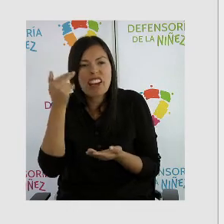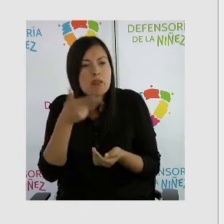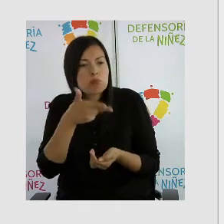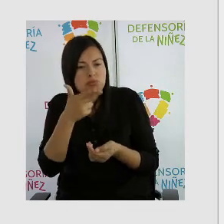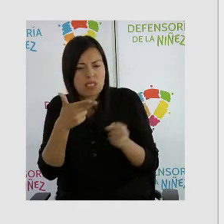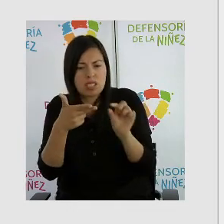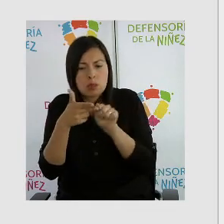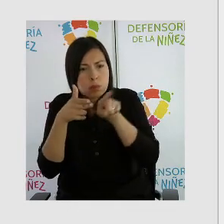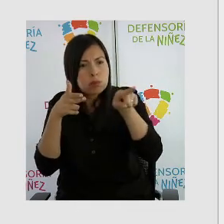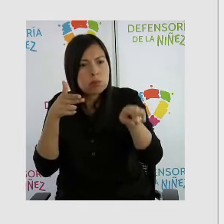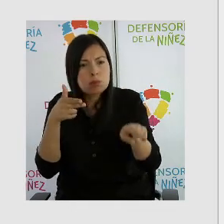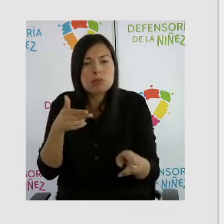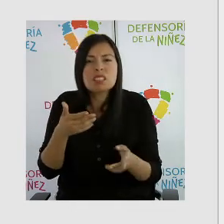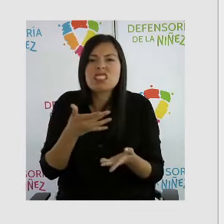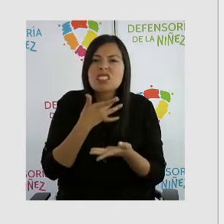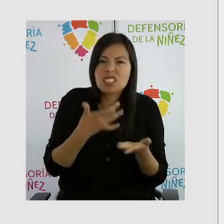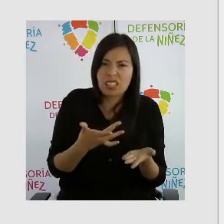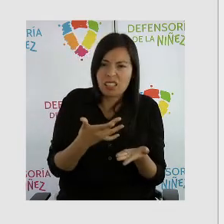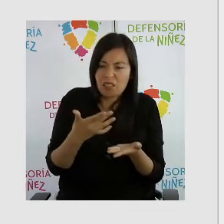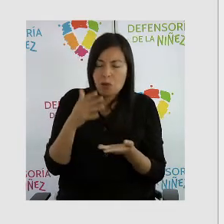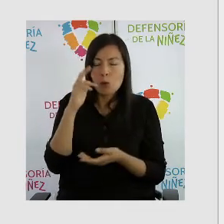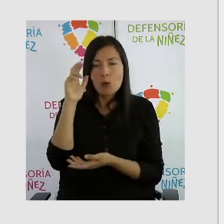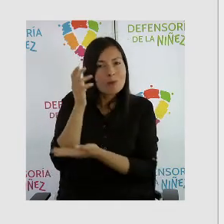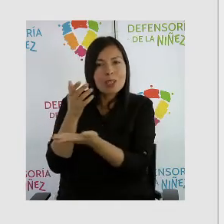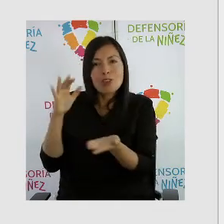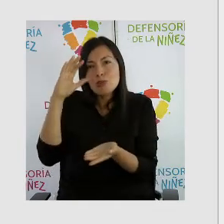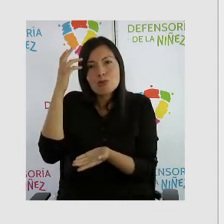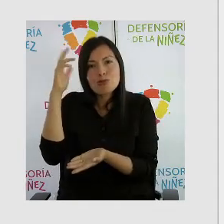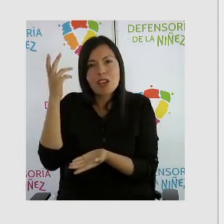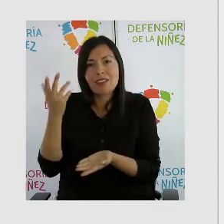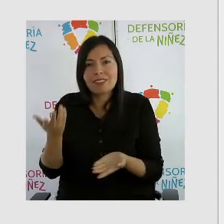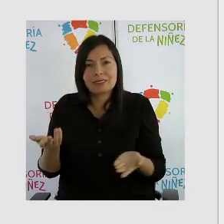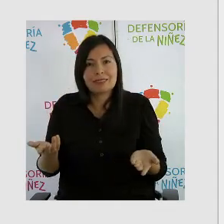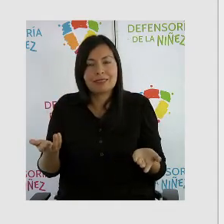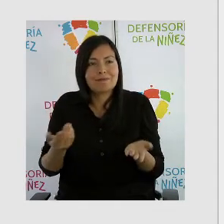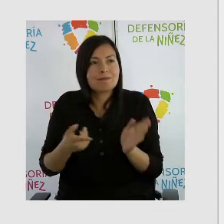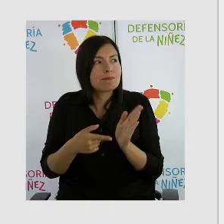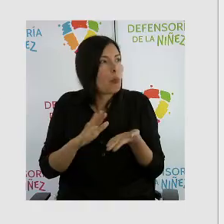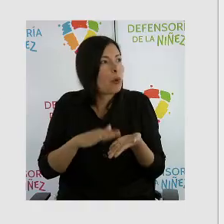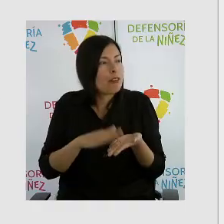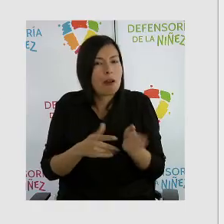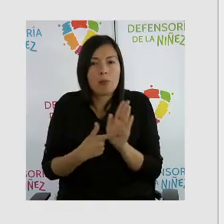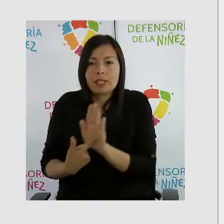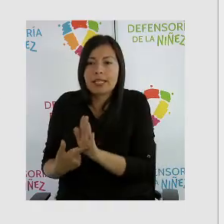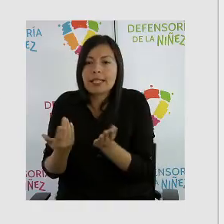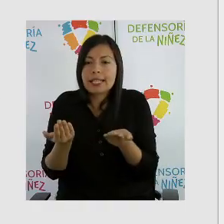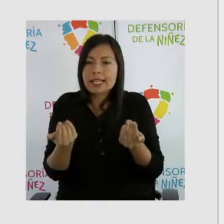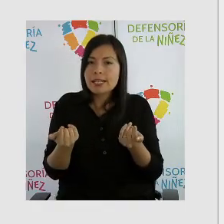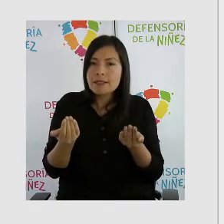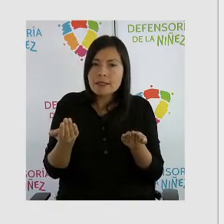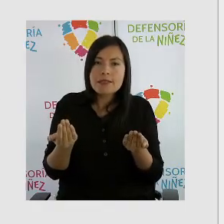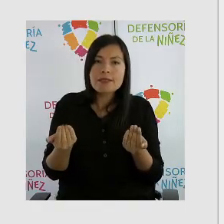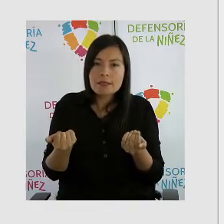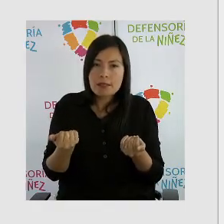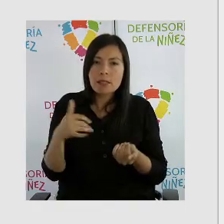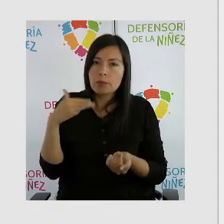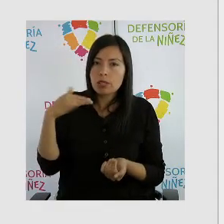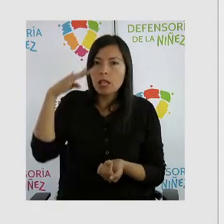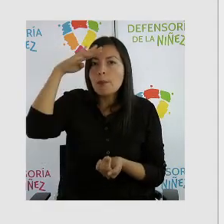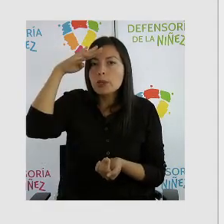disparando en contra de las personas de la población. Eso demuestra la imperiosa necesidad de tener una